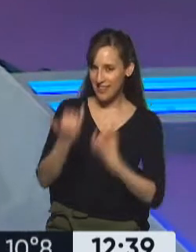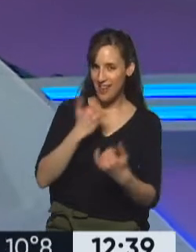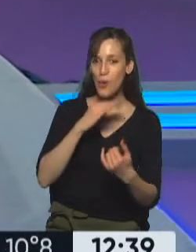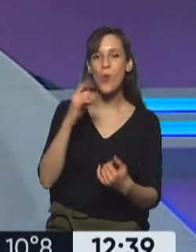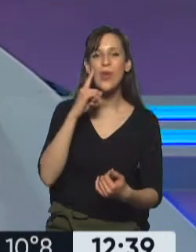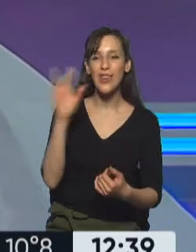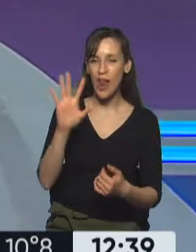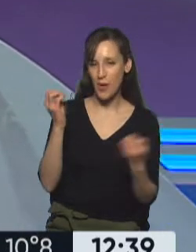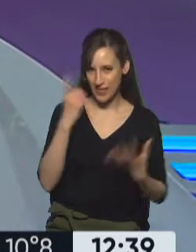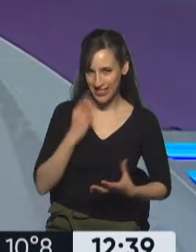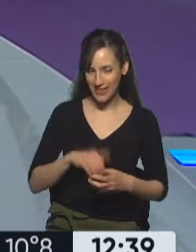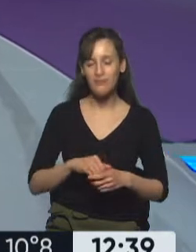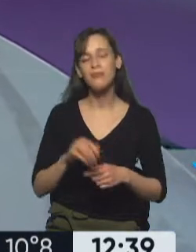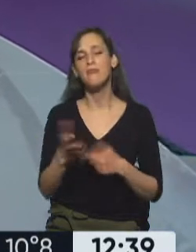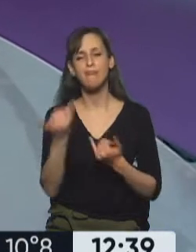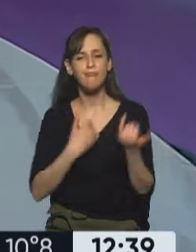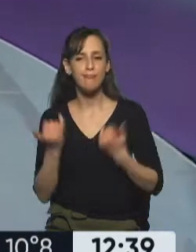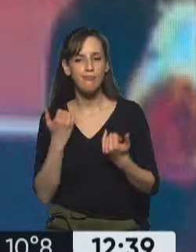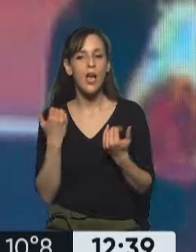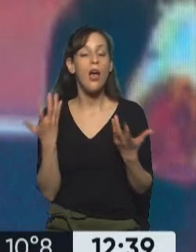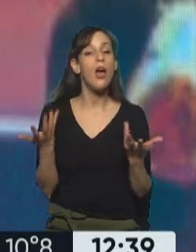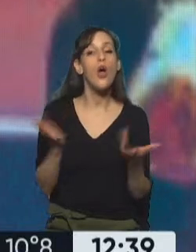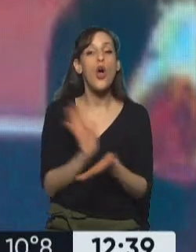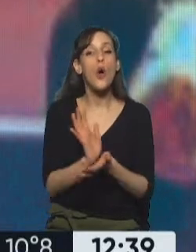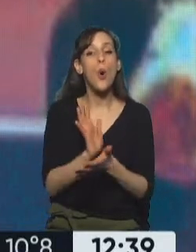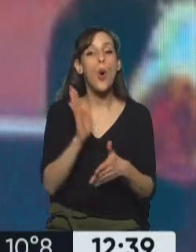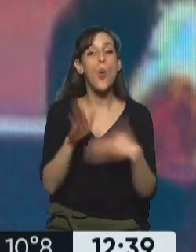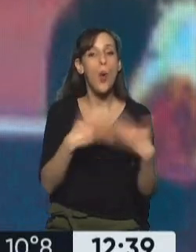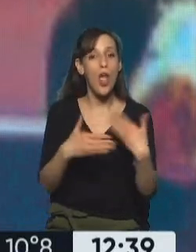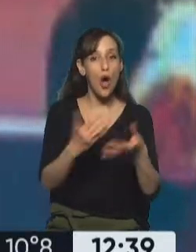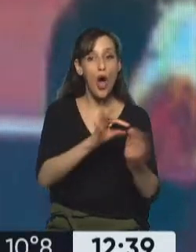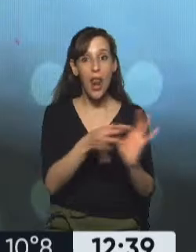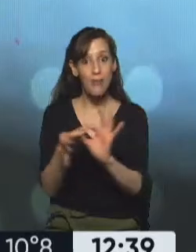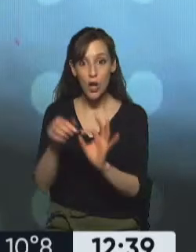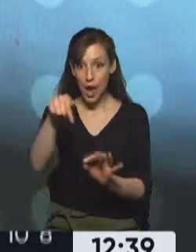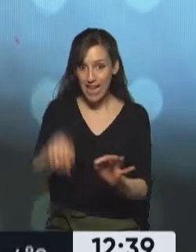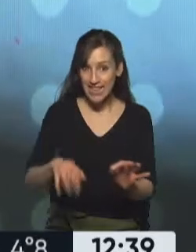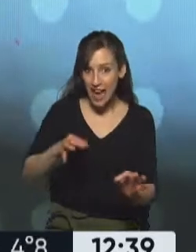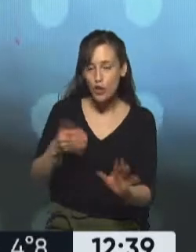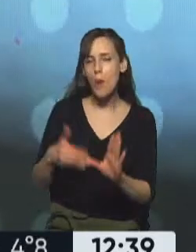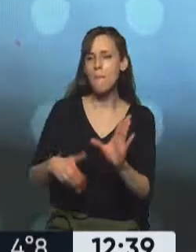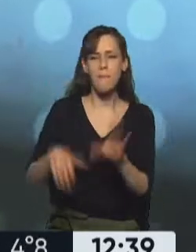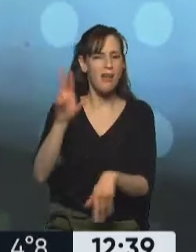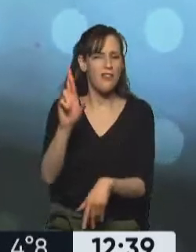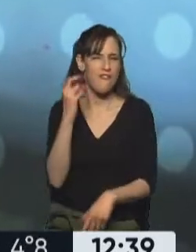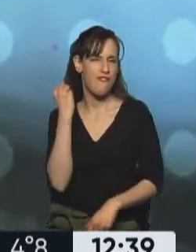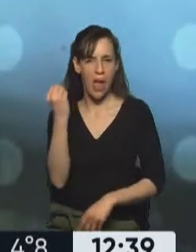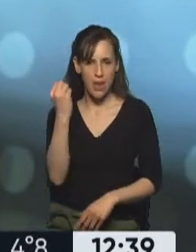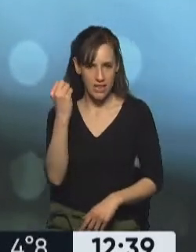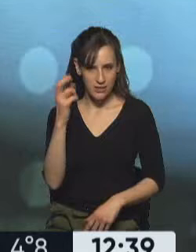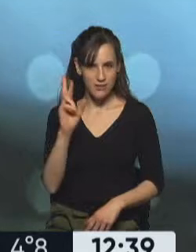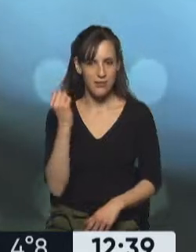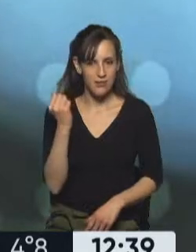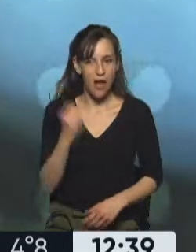Bien, Buen muy bien. mediodía. ¿Los podemos definir como los juegos más feministas de la historia? Sin dudas los más feministas de la historia. ¿A qué nos referimos?